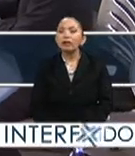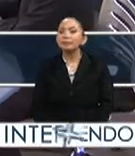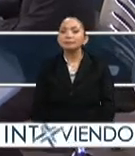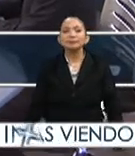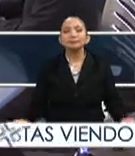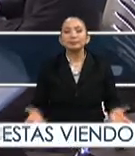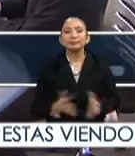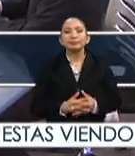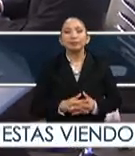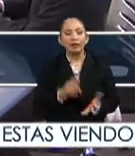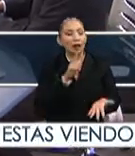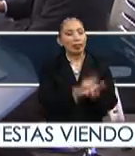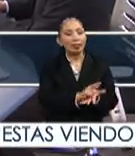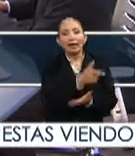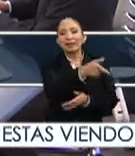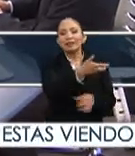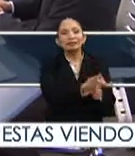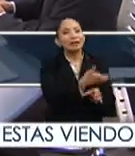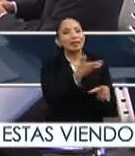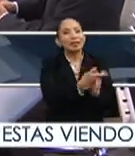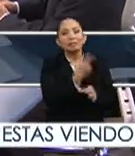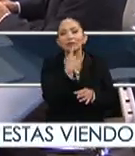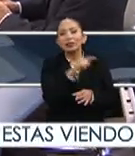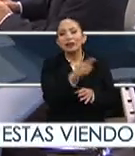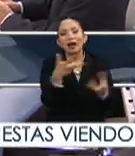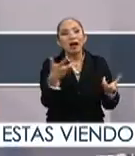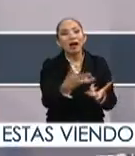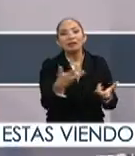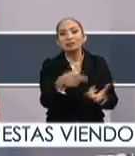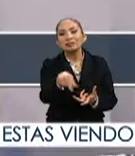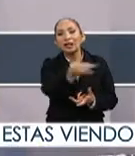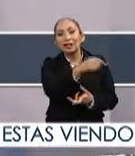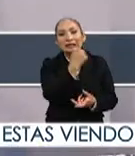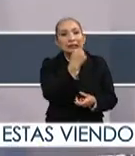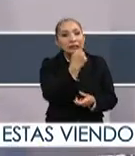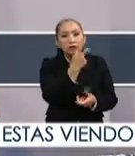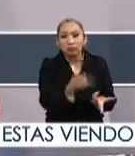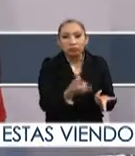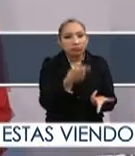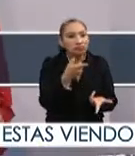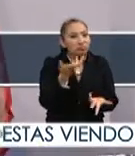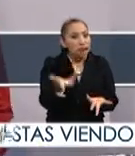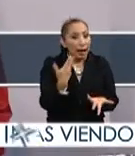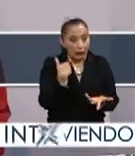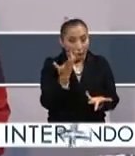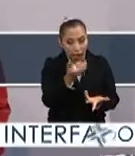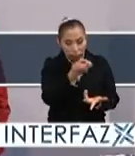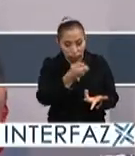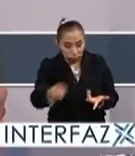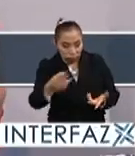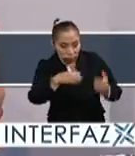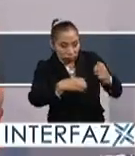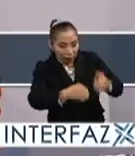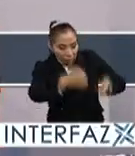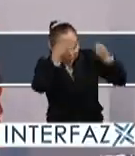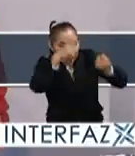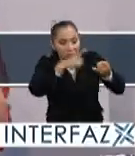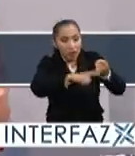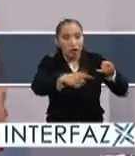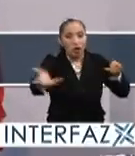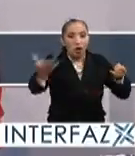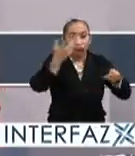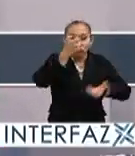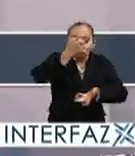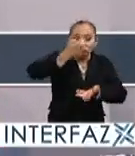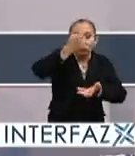las leyes estadounidenses dictan que se haga con estos niños? ¿Tienen la infraestructura? ¿Tienen pues incluso